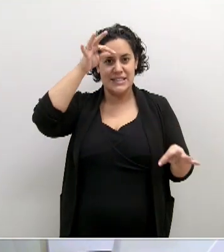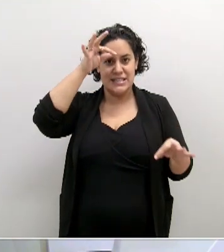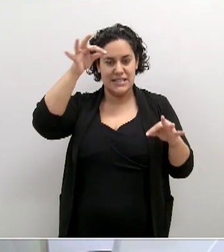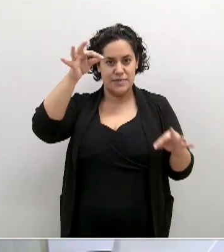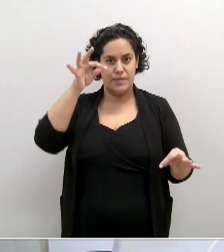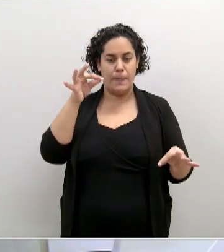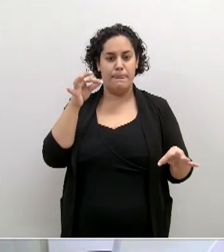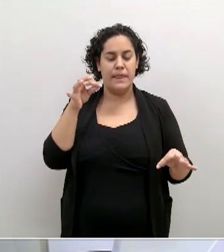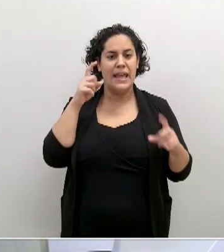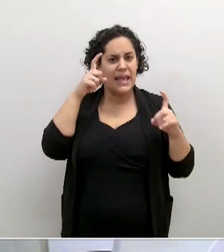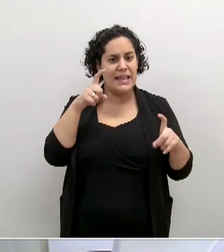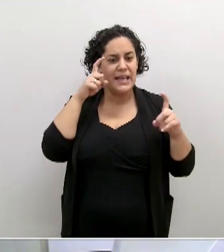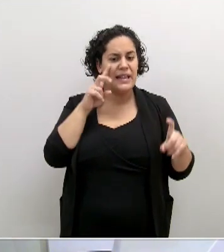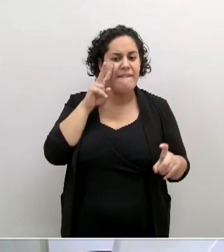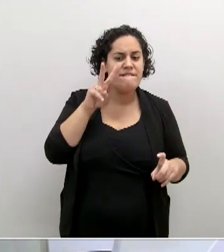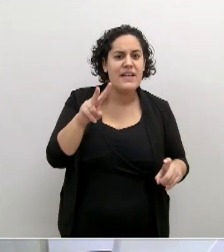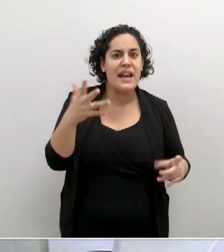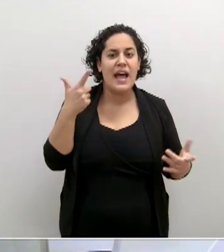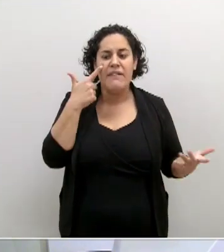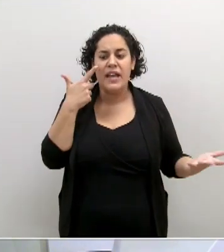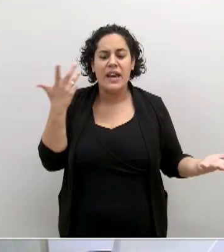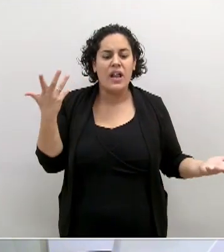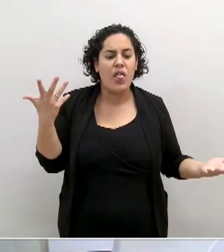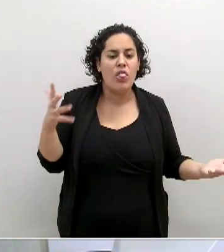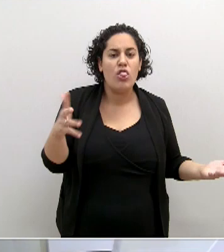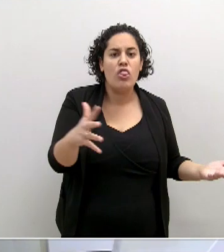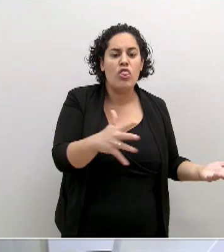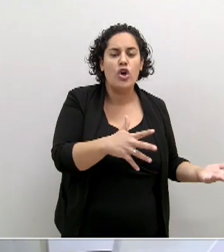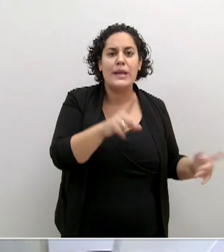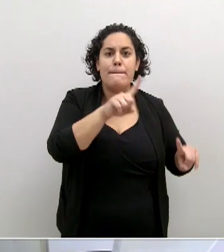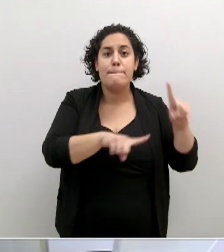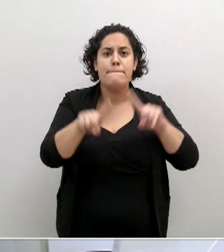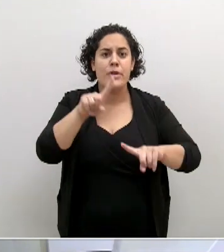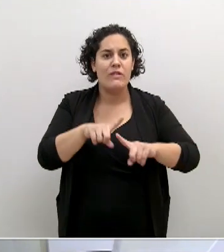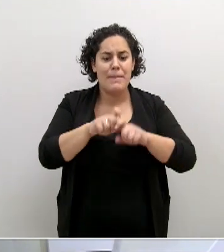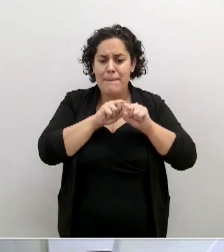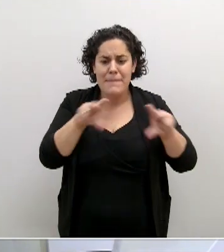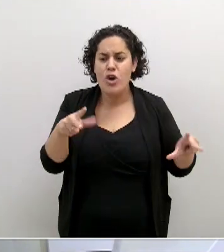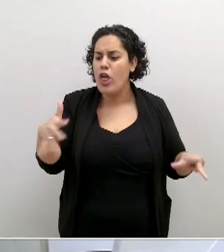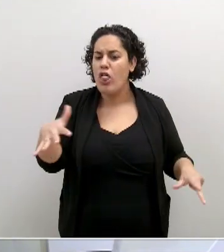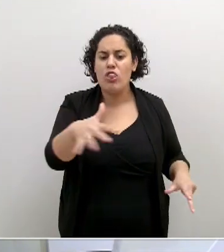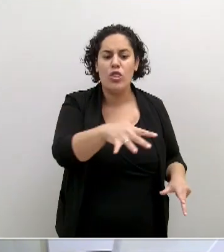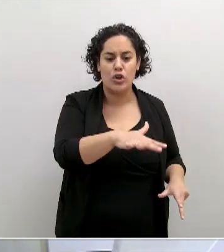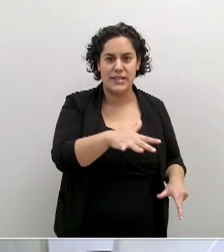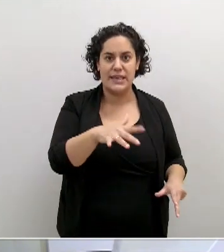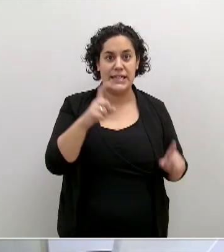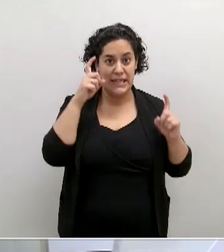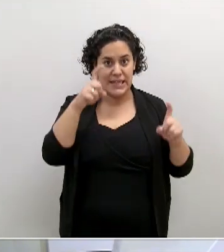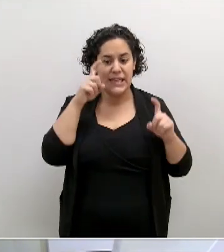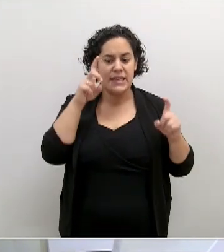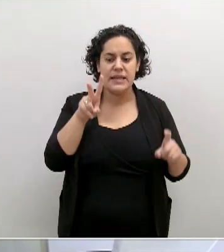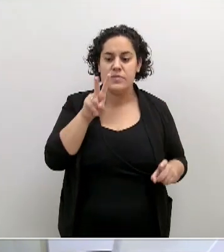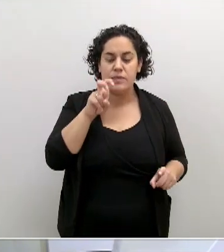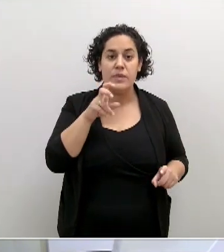ver dónde donde estamos teniendo los mayores problemas. Donde estamos teniendo los mayores problemas es donde la población se quita